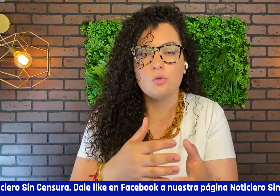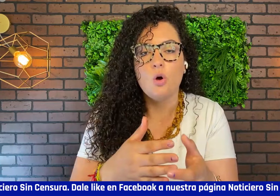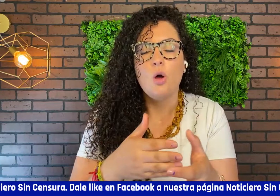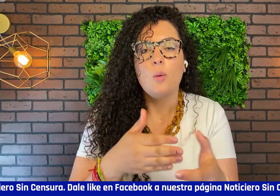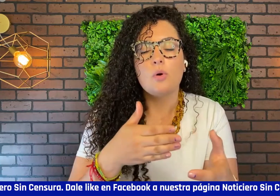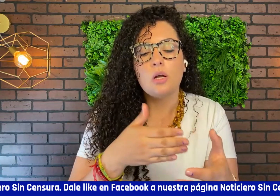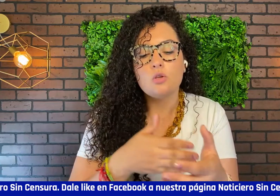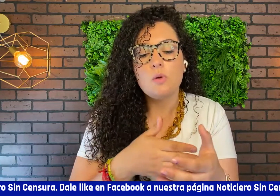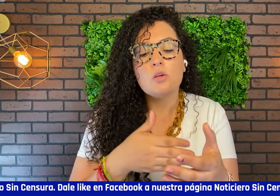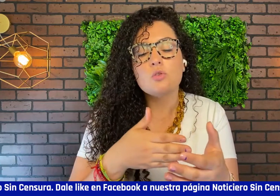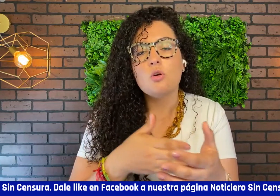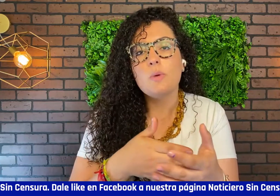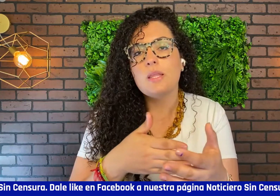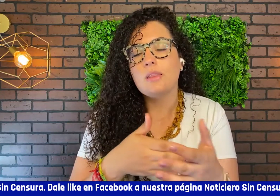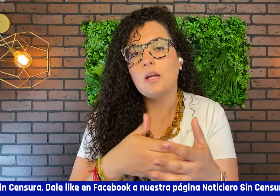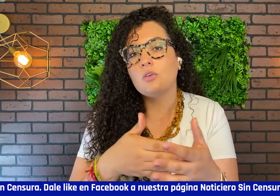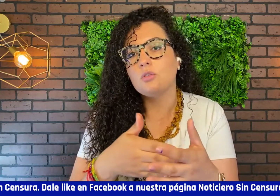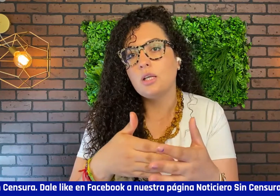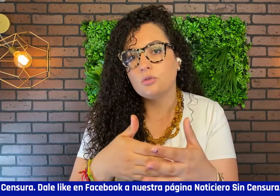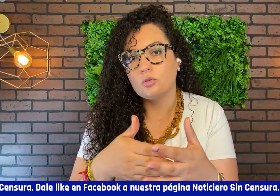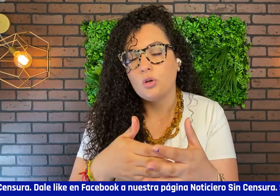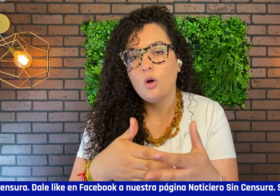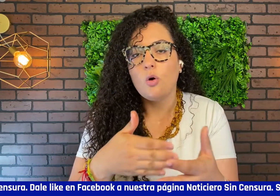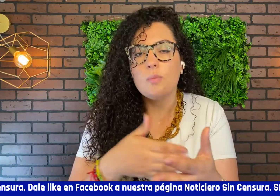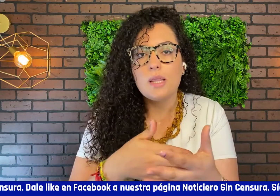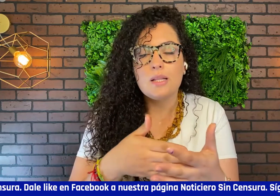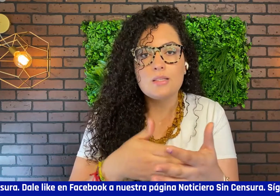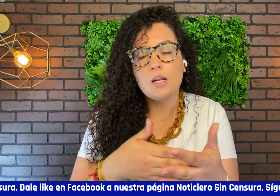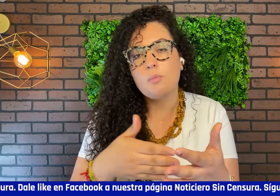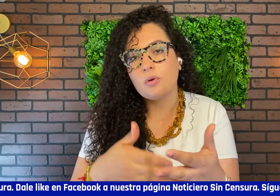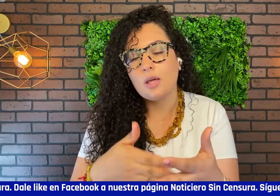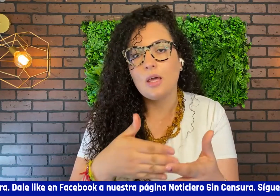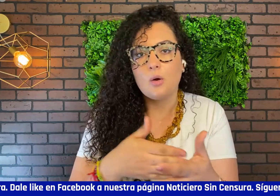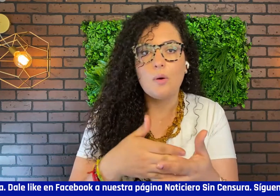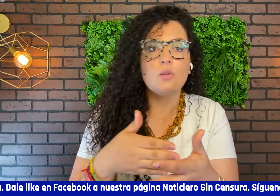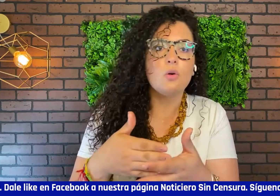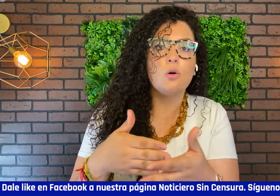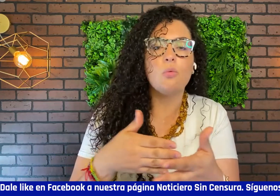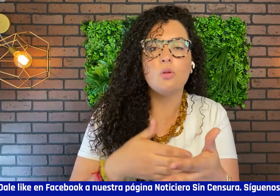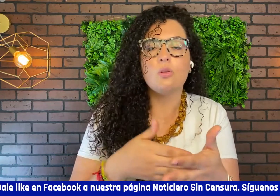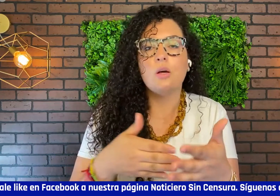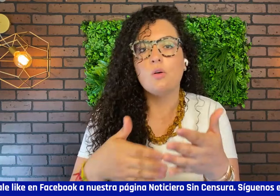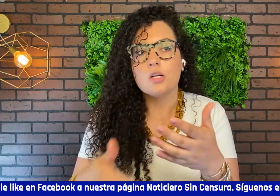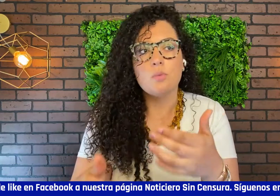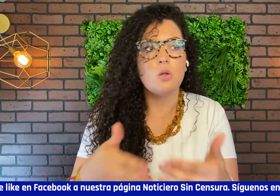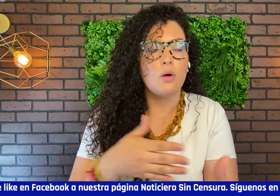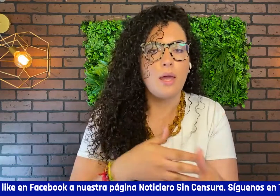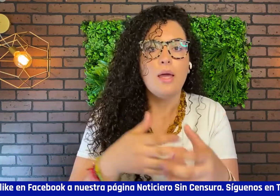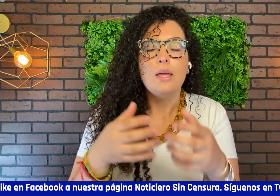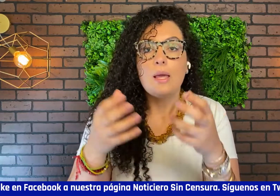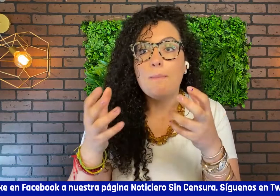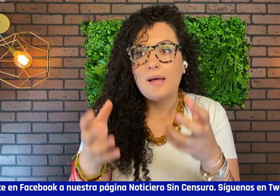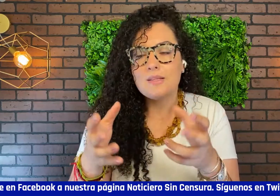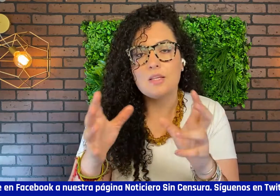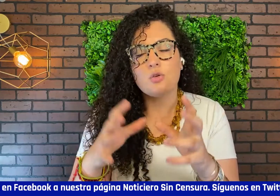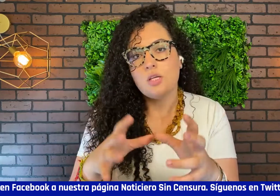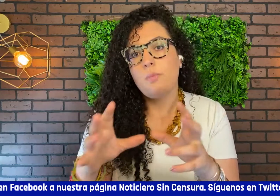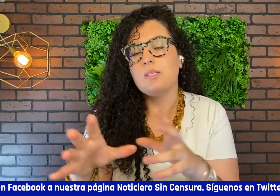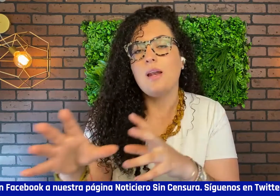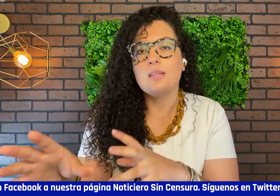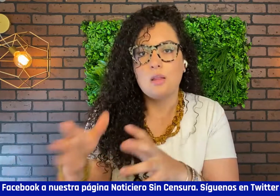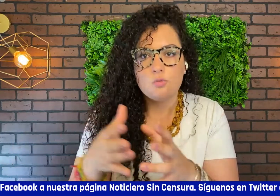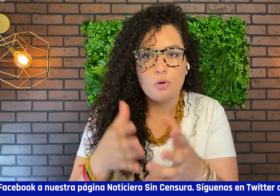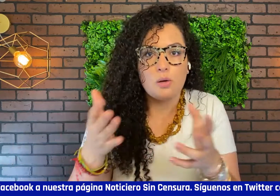a esto, porque los medios olvidan dar contextos, olvidan decir el por qué, cuándo, cómo, dónde, con respecto a qué, y más si